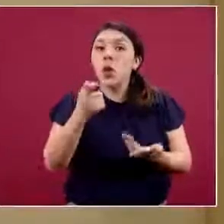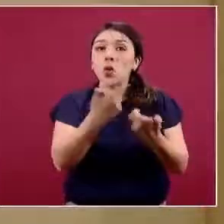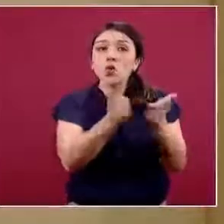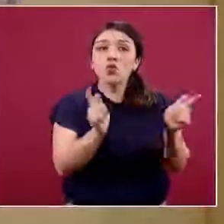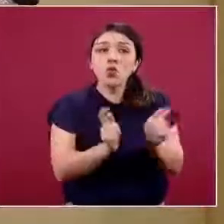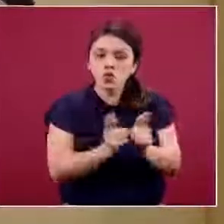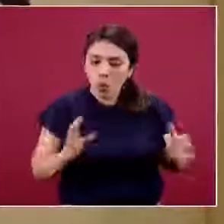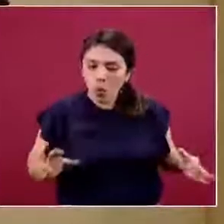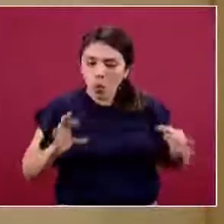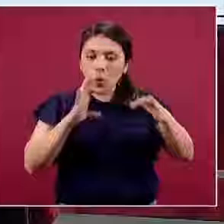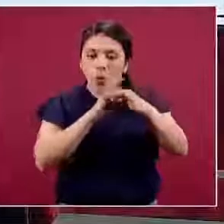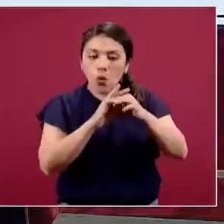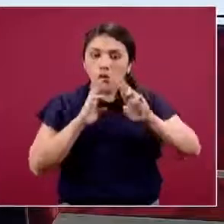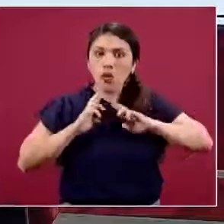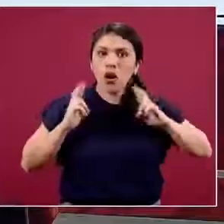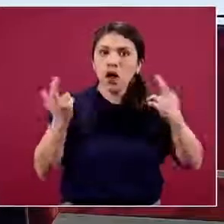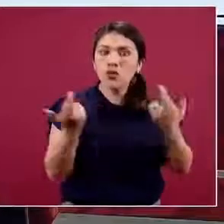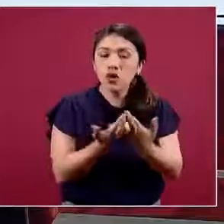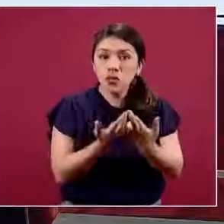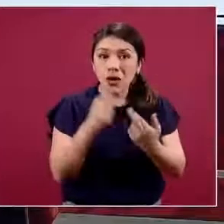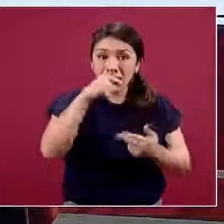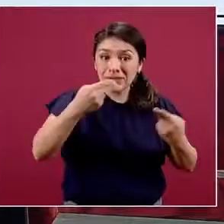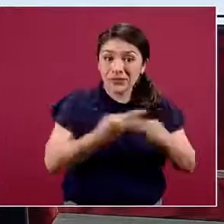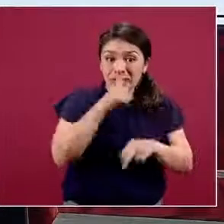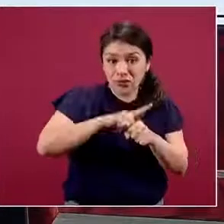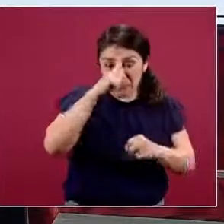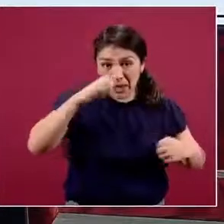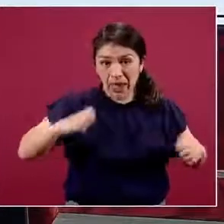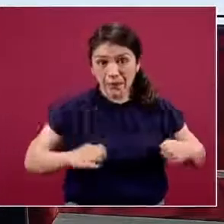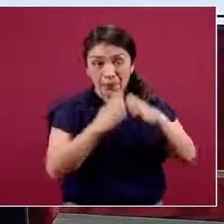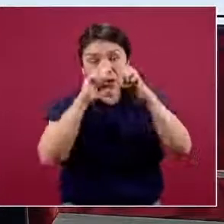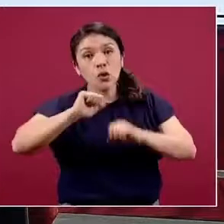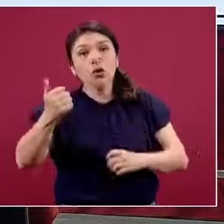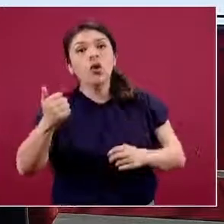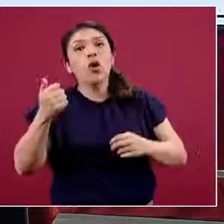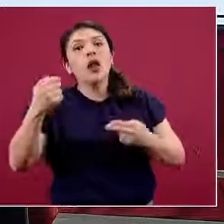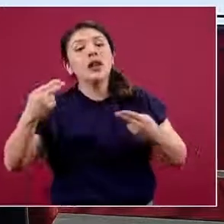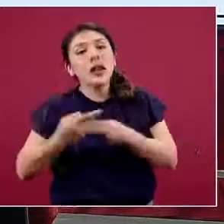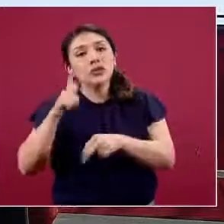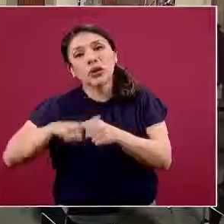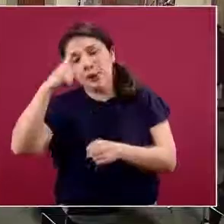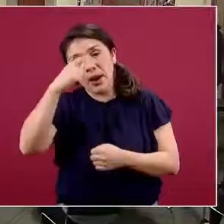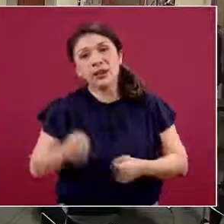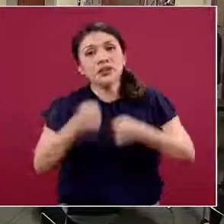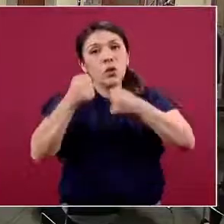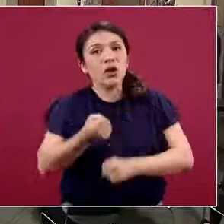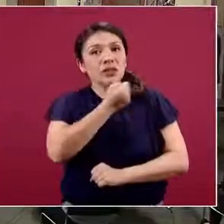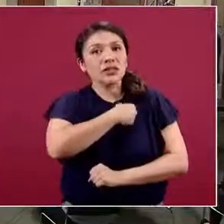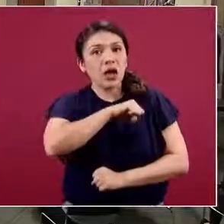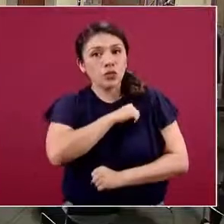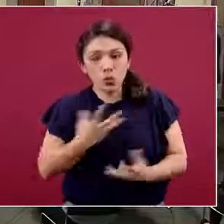comité en conjunto, tanto el Comité Nacional de Emergencias como el Comité Nacional para la Seguridad en Salud, en donde se analizaron y se